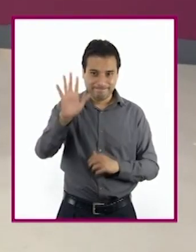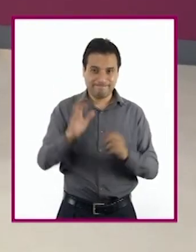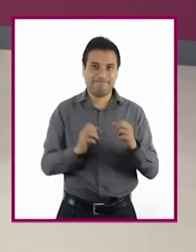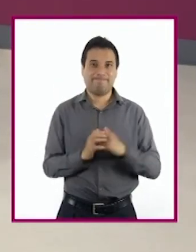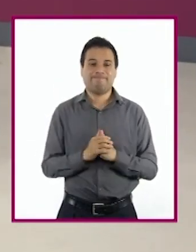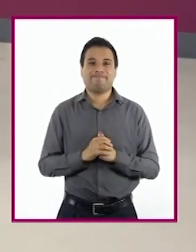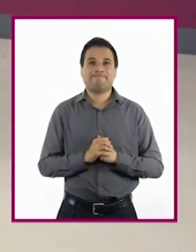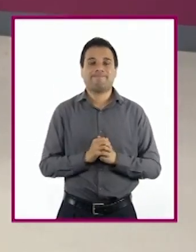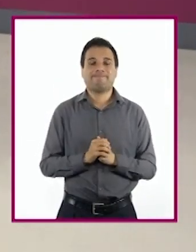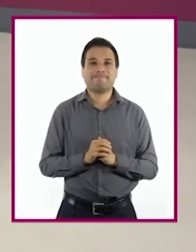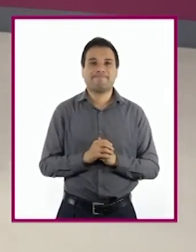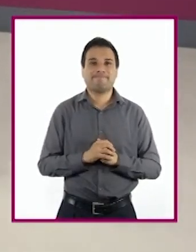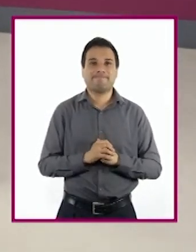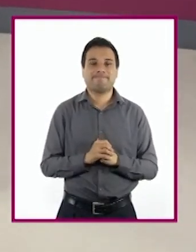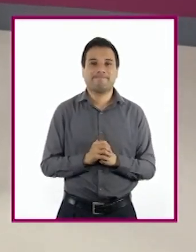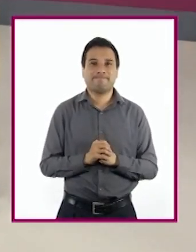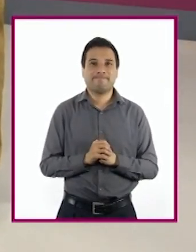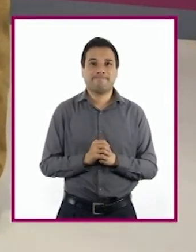próxima.